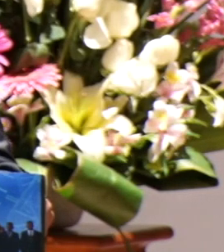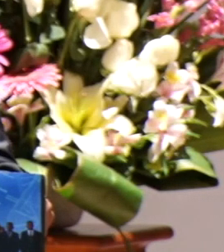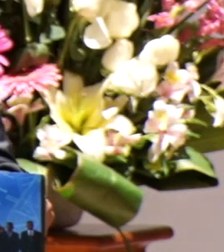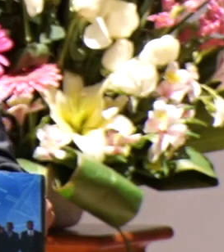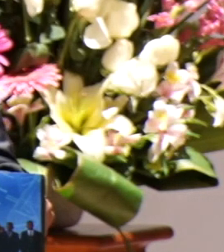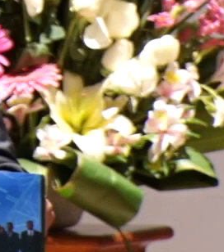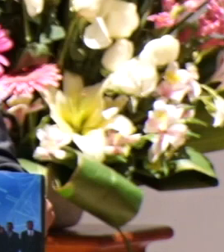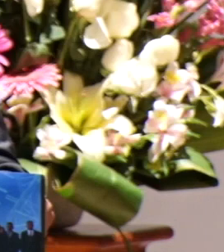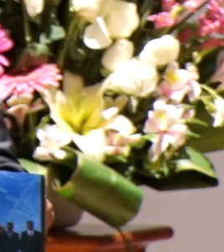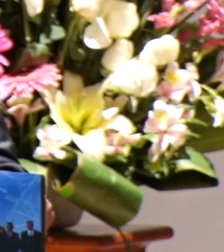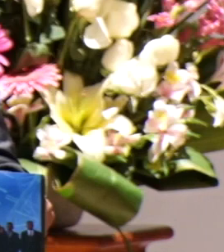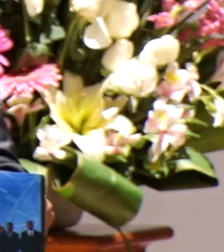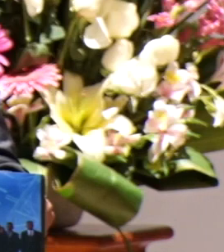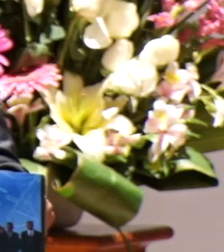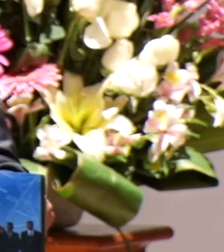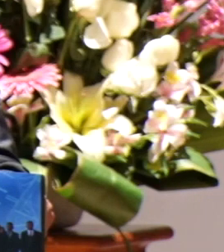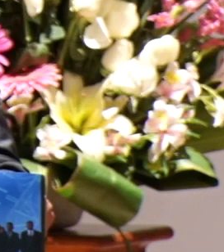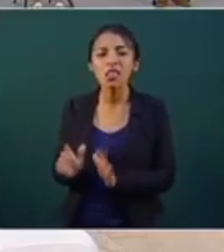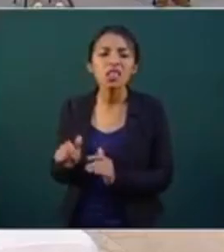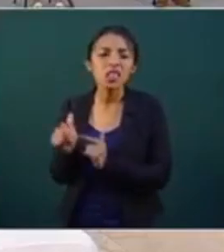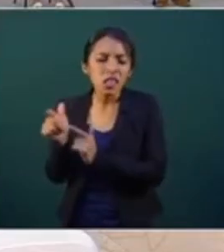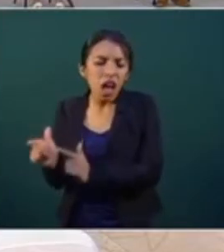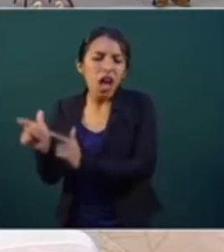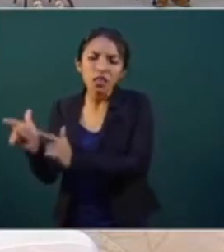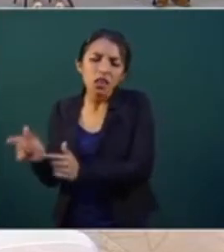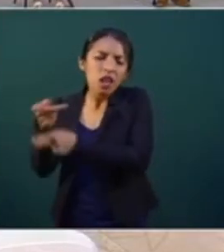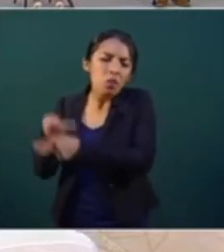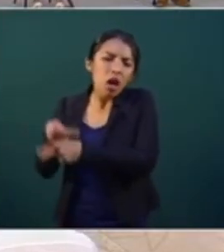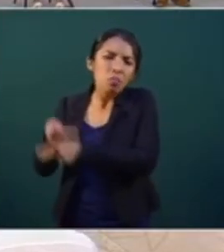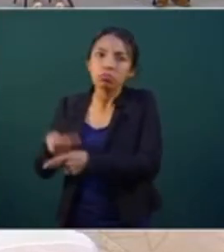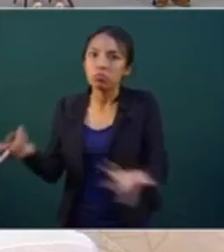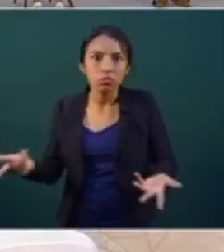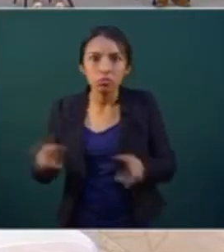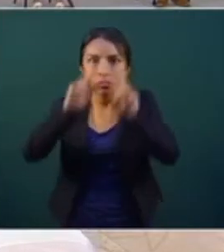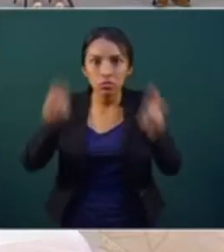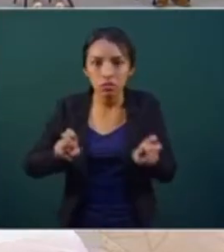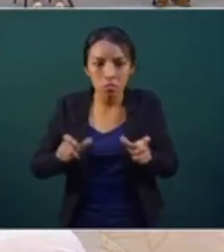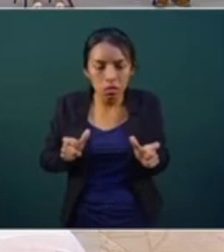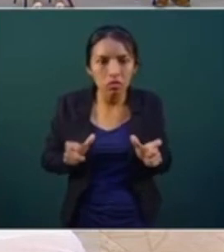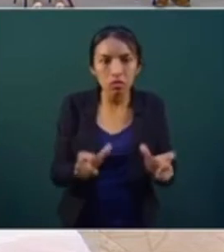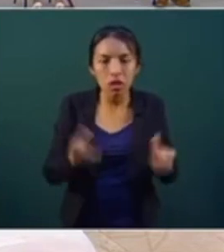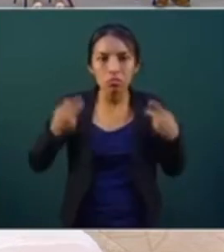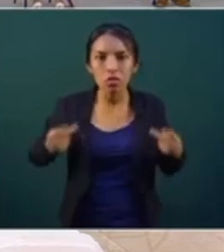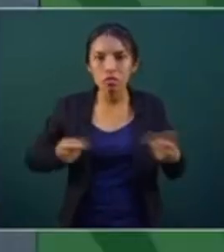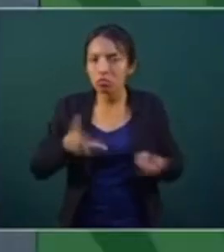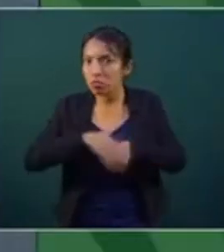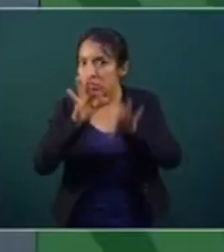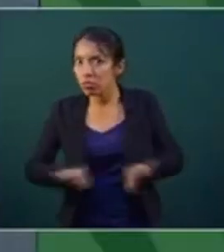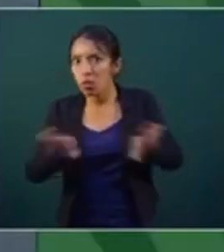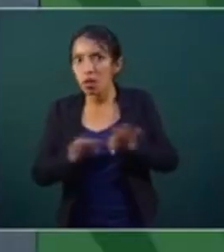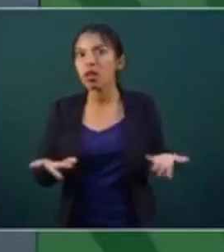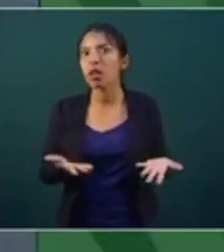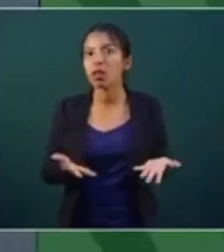servidores públicos, y más si se trata de la seguridad de la población. López Obrador agregó que la gente tampoco